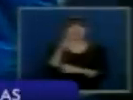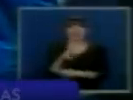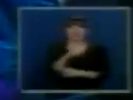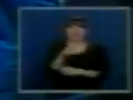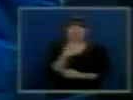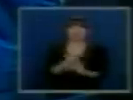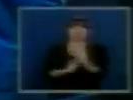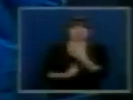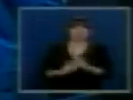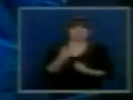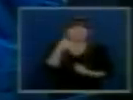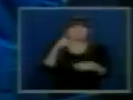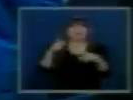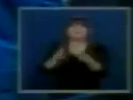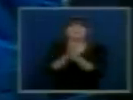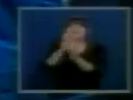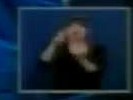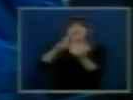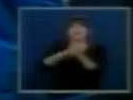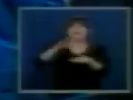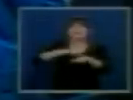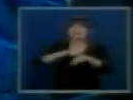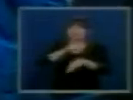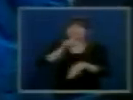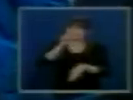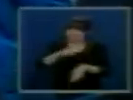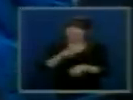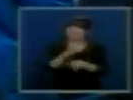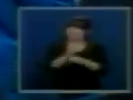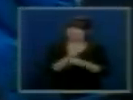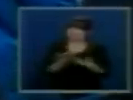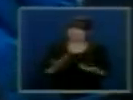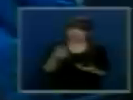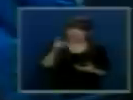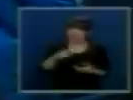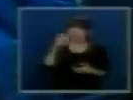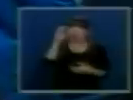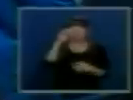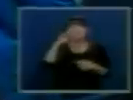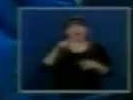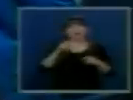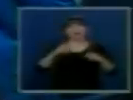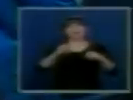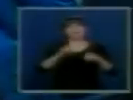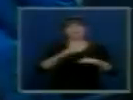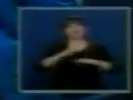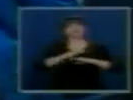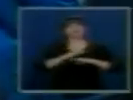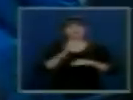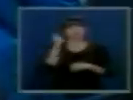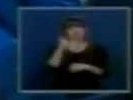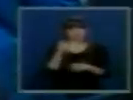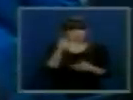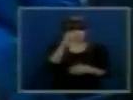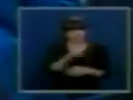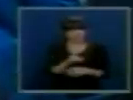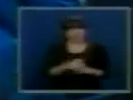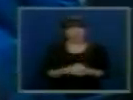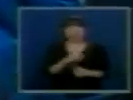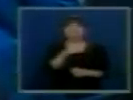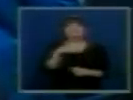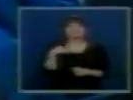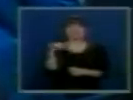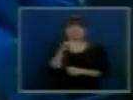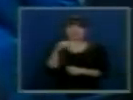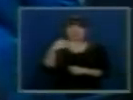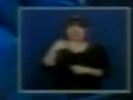calvario para que les aprueben la pensión que sí les corresponde en procura de un retiro digno. En este ministerio también existe una presa